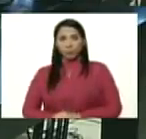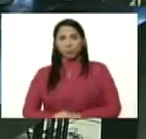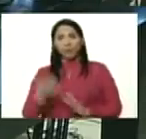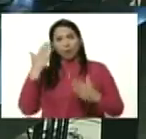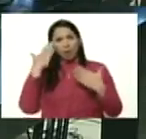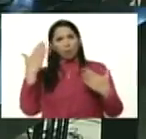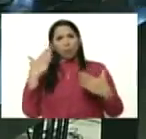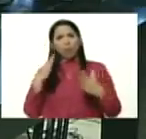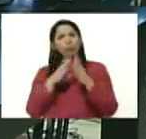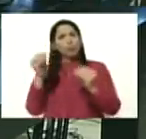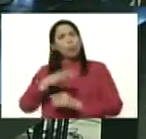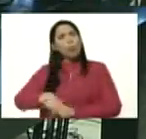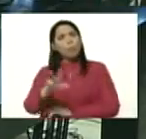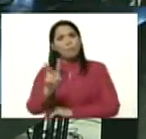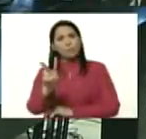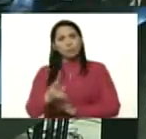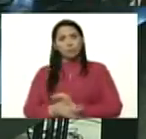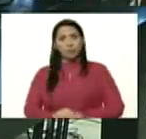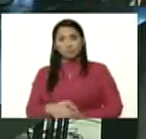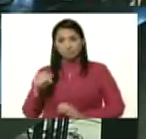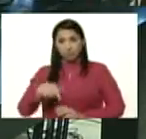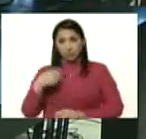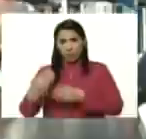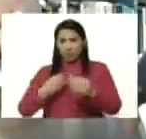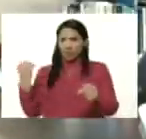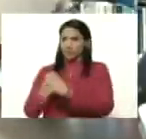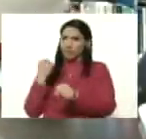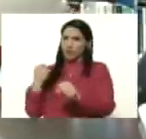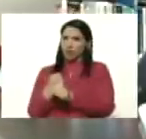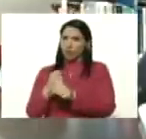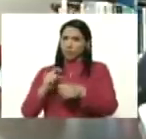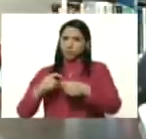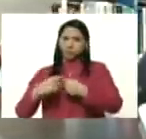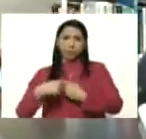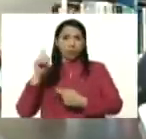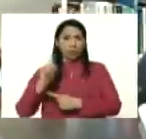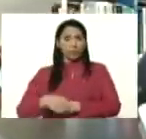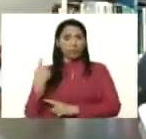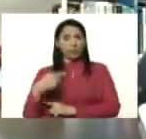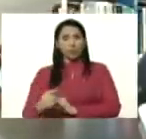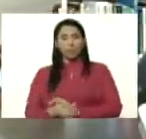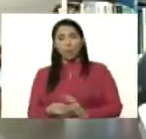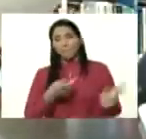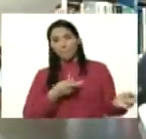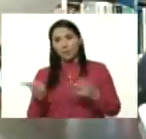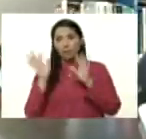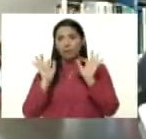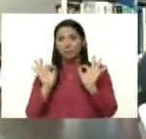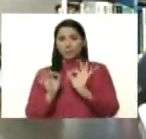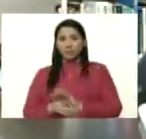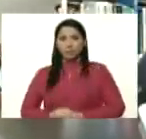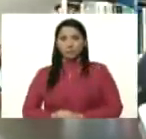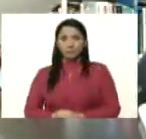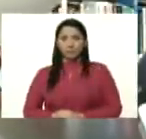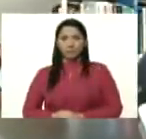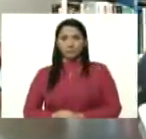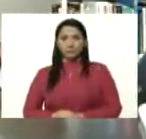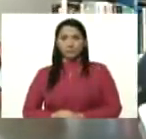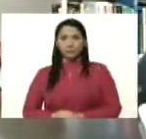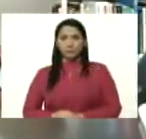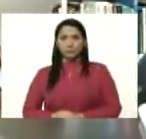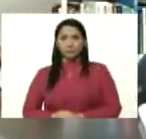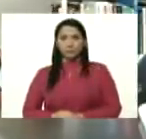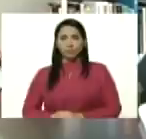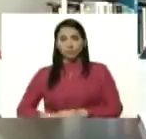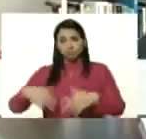saludos, toda la patria, hoy hecha clase obrera. Y también tenemos invitados especiales, vía